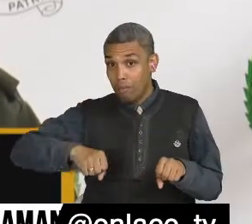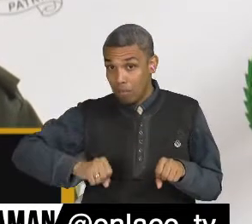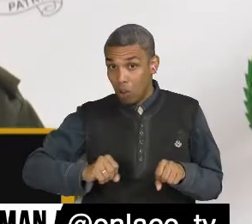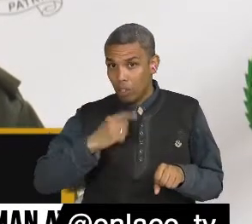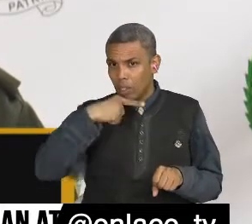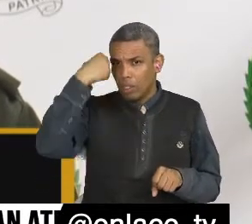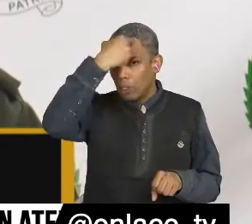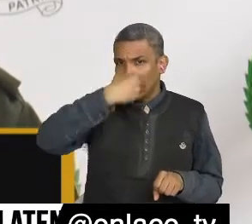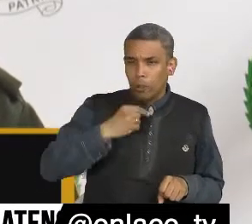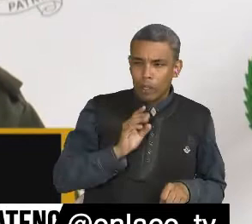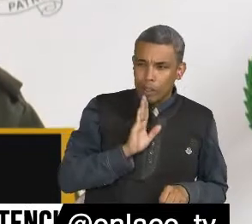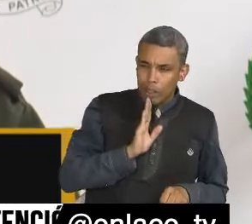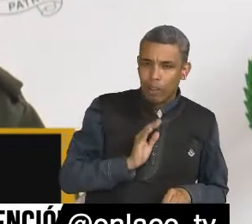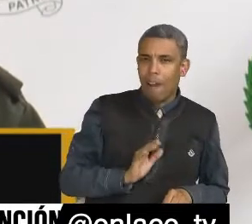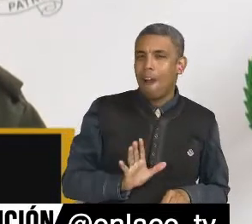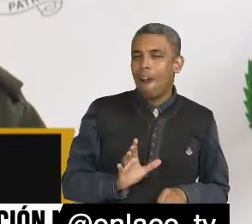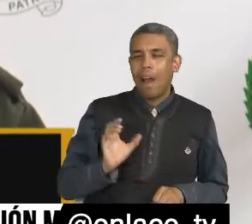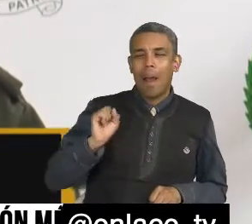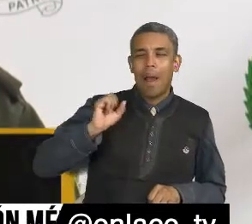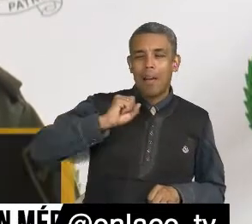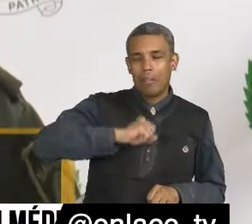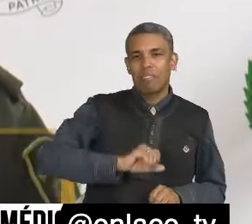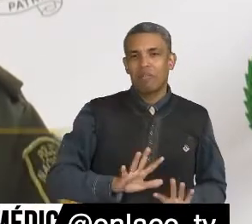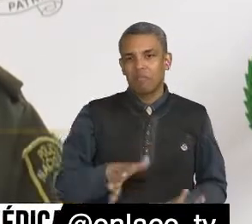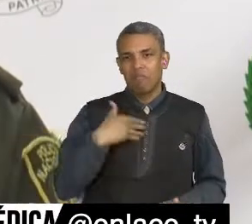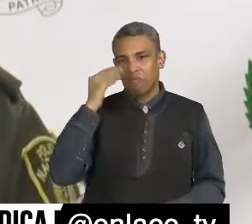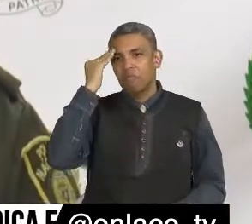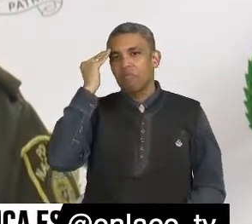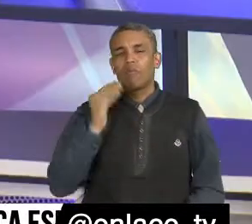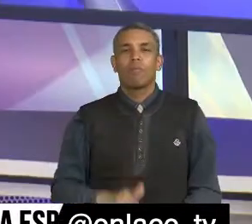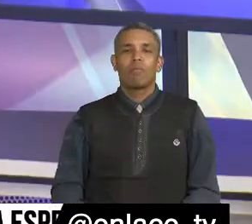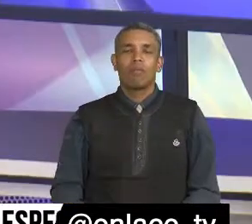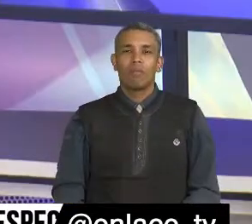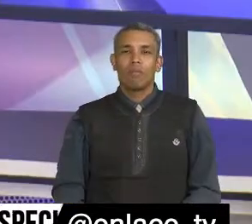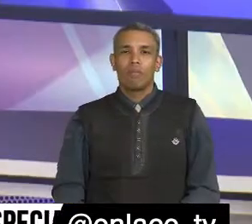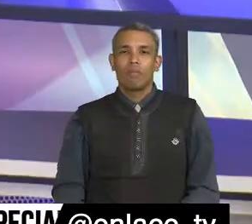agresores quienes habían pues, cometido este hecho punible.